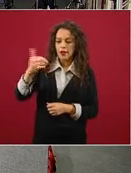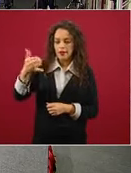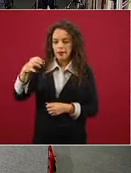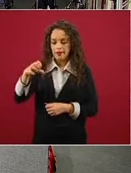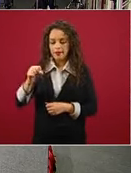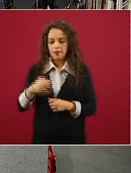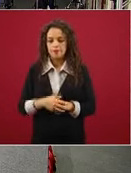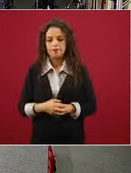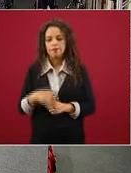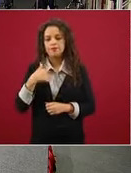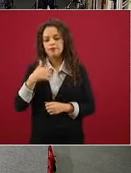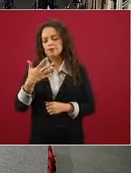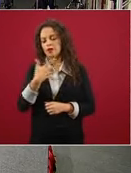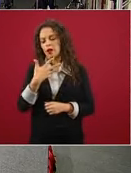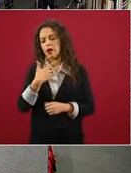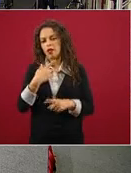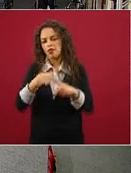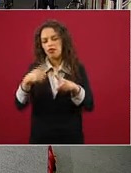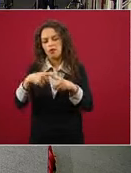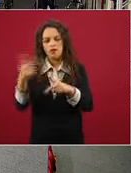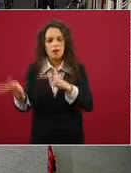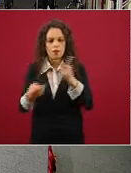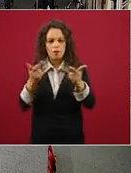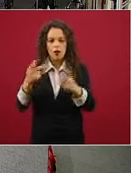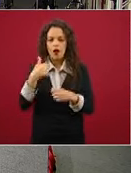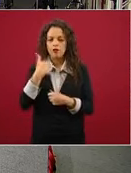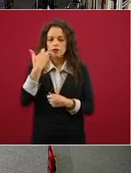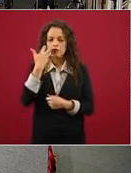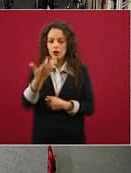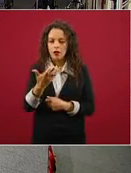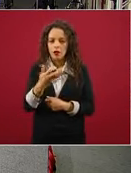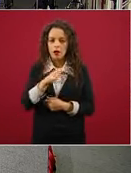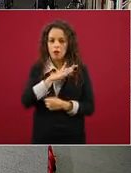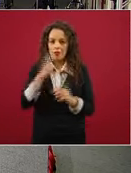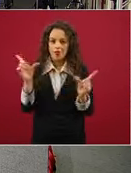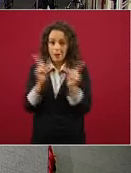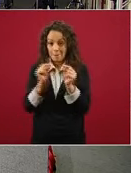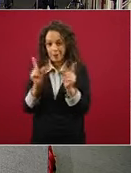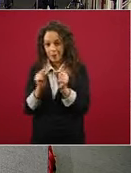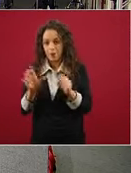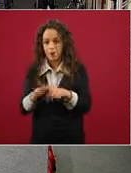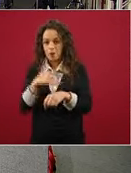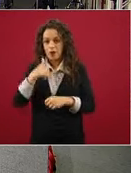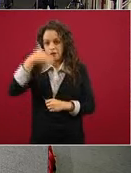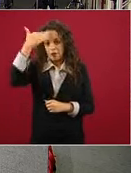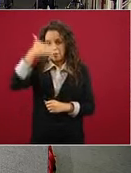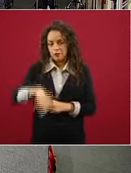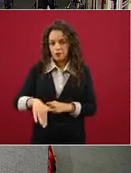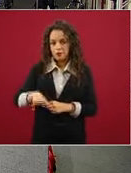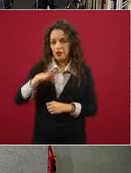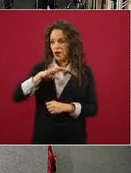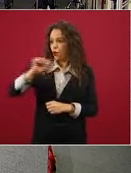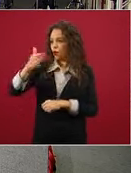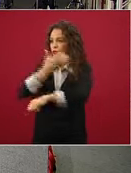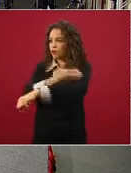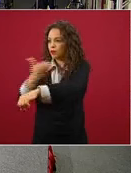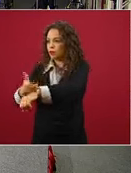Tengo varias preguntas, voy a tratar de ser breve en ellas porque sé que hay varios compañeros que quieren la